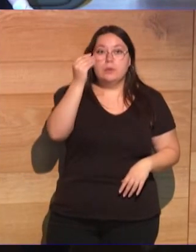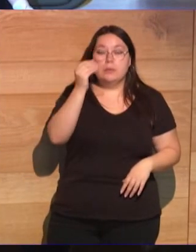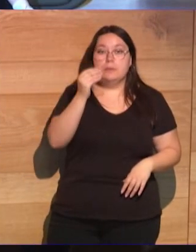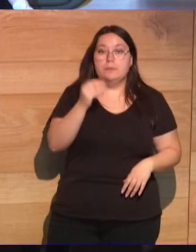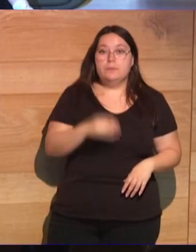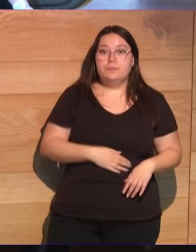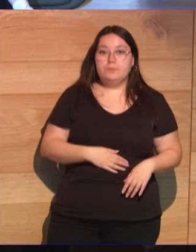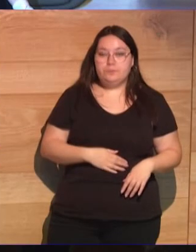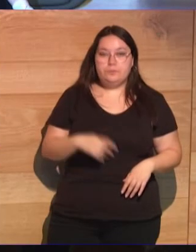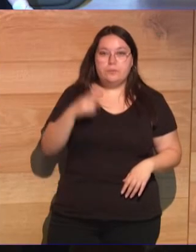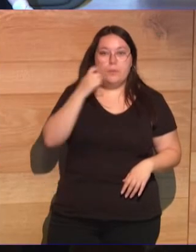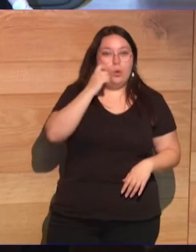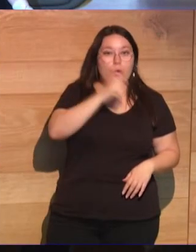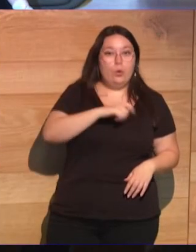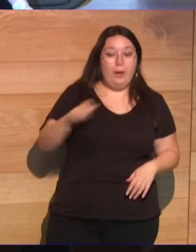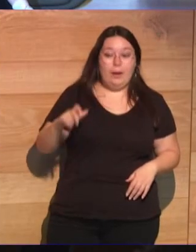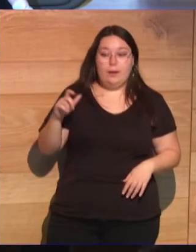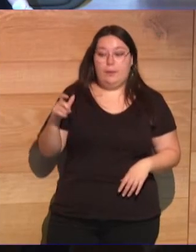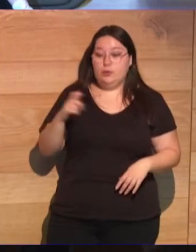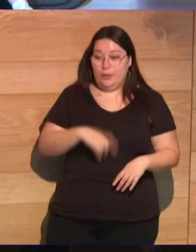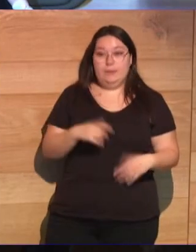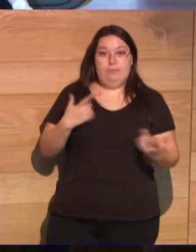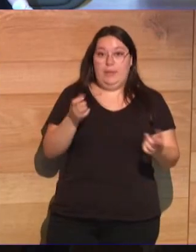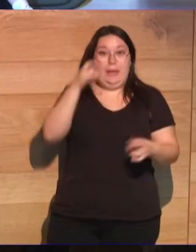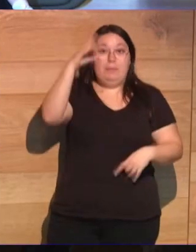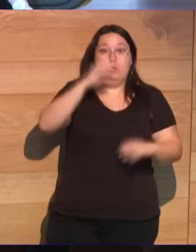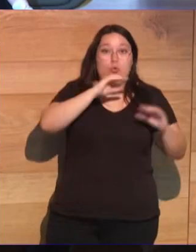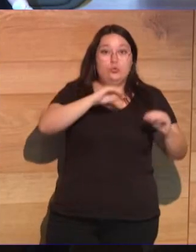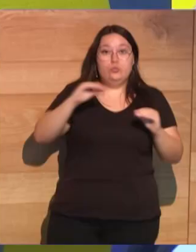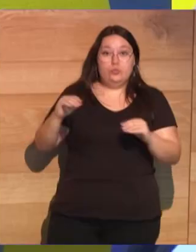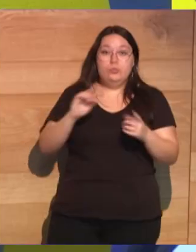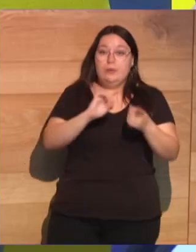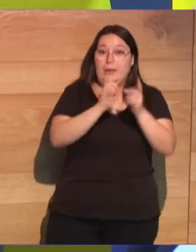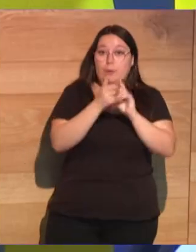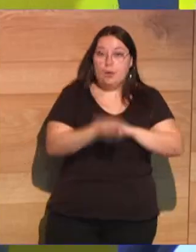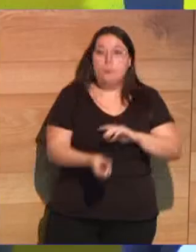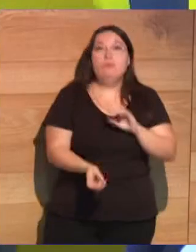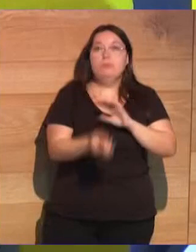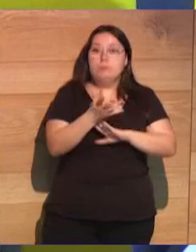cambio que ha traído la humanidad, desde la fregona hasta ahora, que es española, ¿no? La fregona,